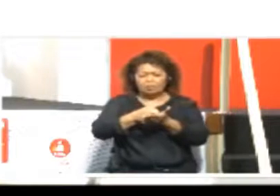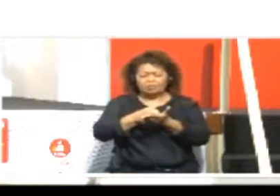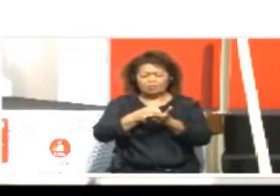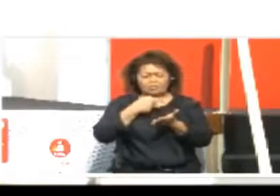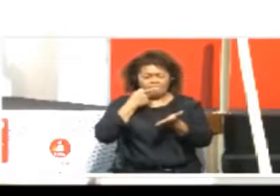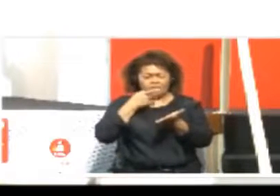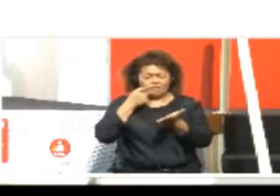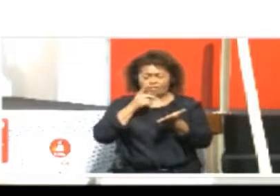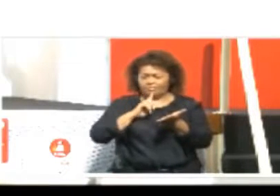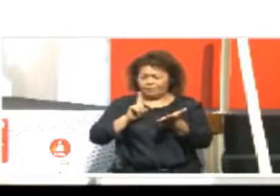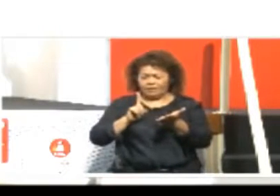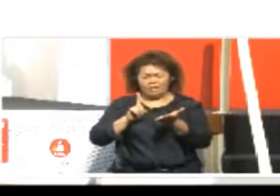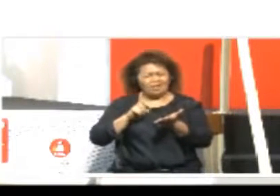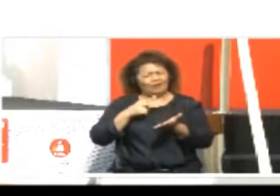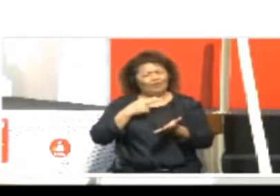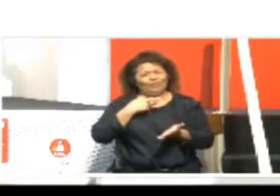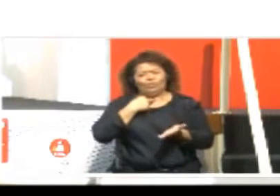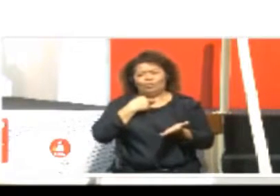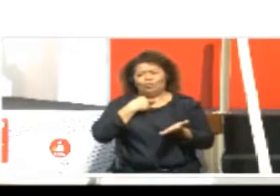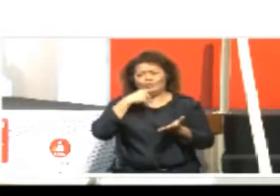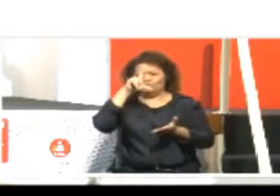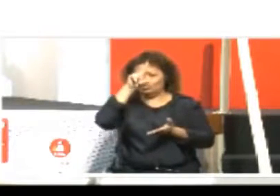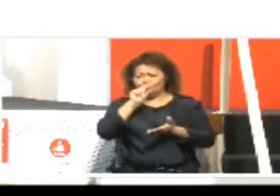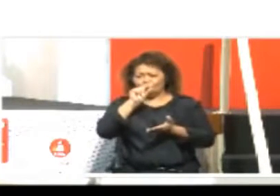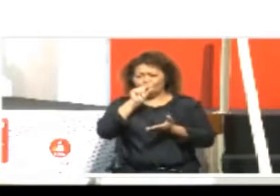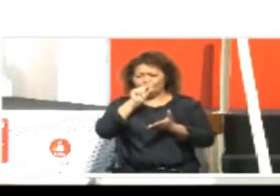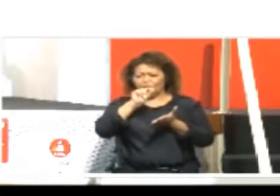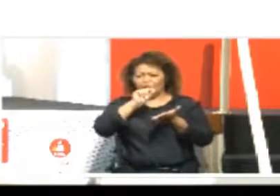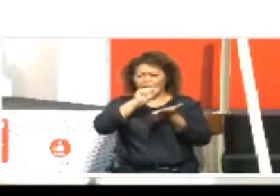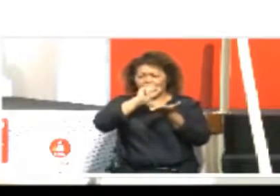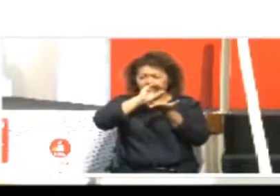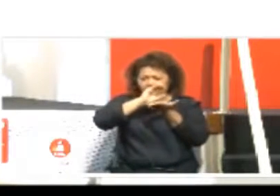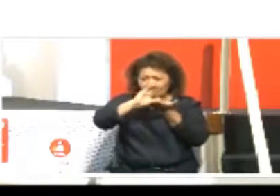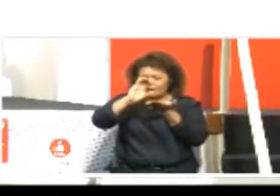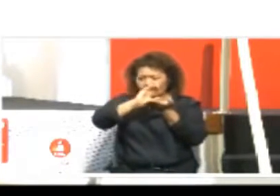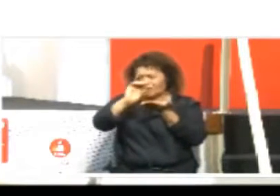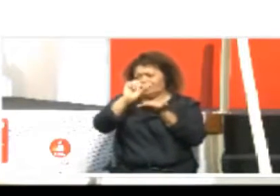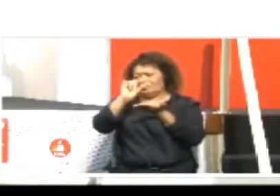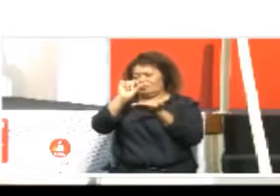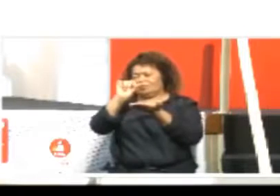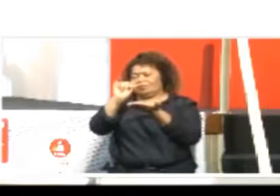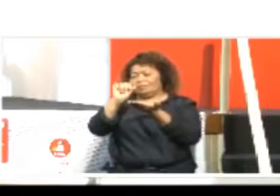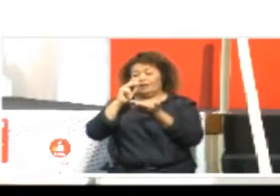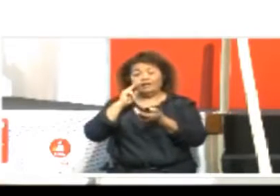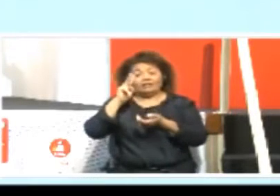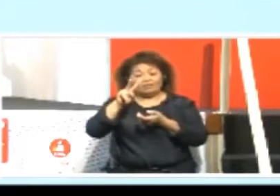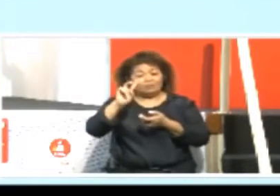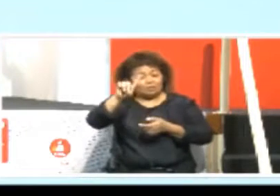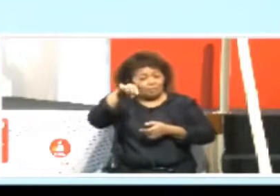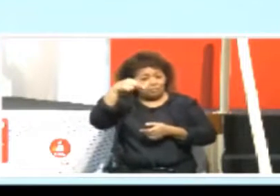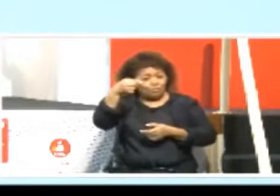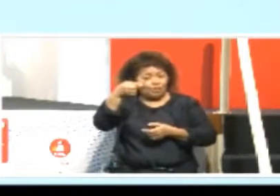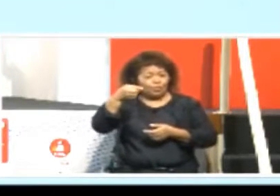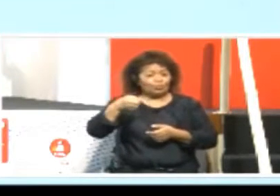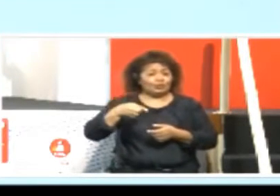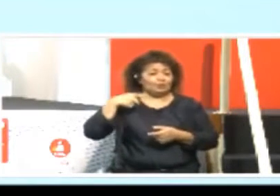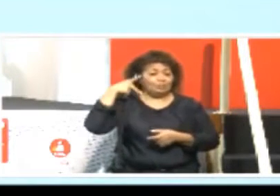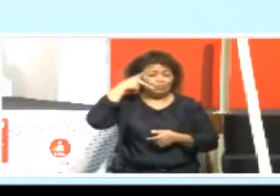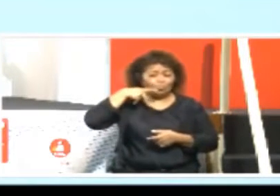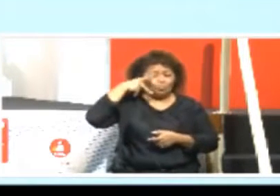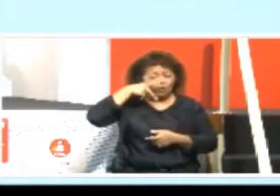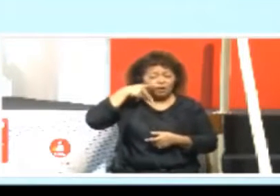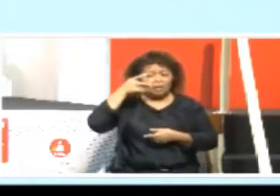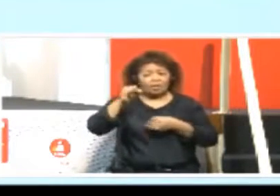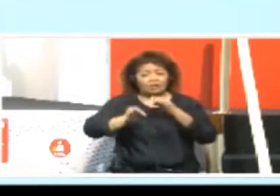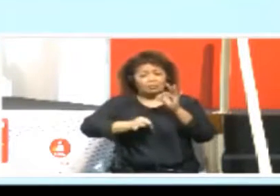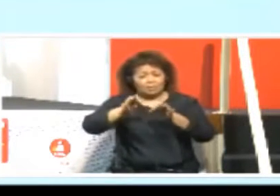En el 2011 pasó la política y vemos que después del 2011 los municipios que están en rojo supuestamente